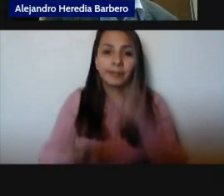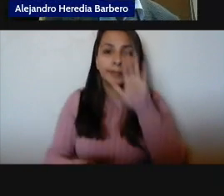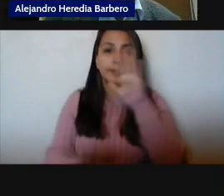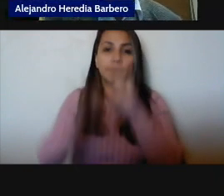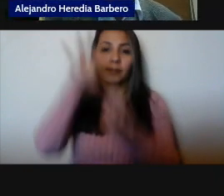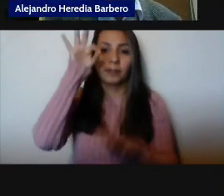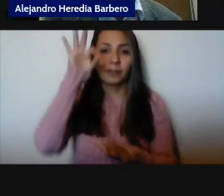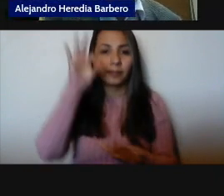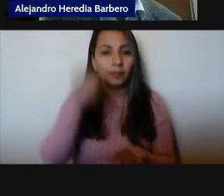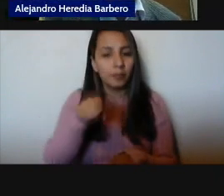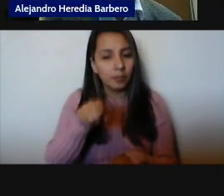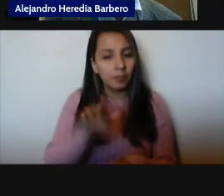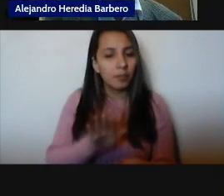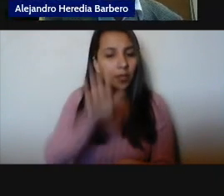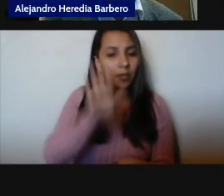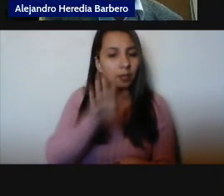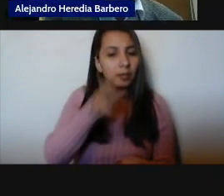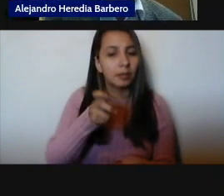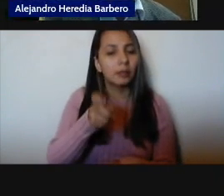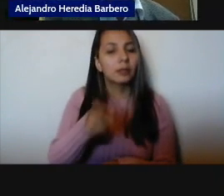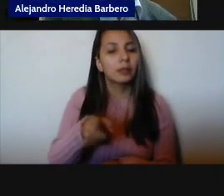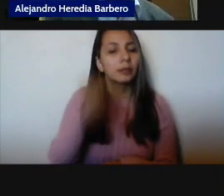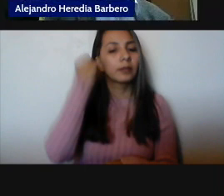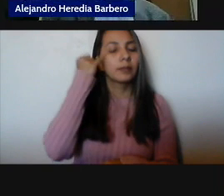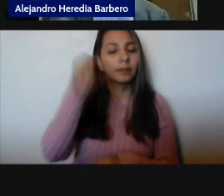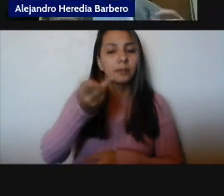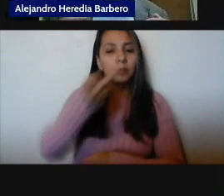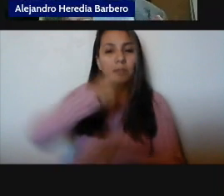la demostración de la formación